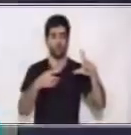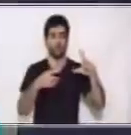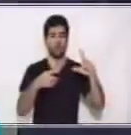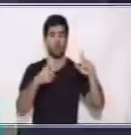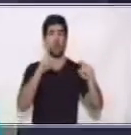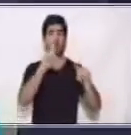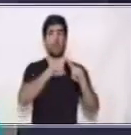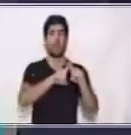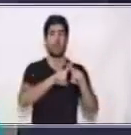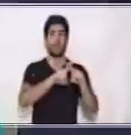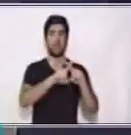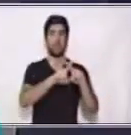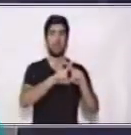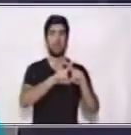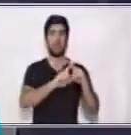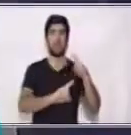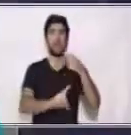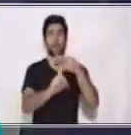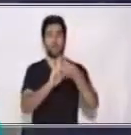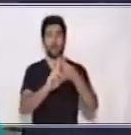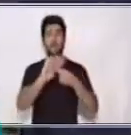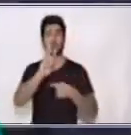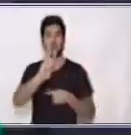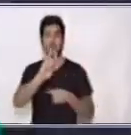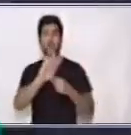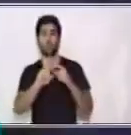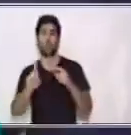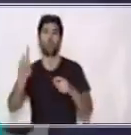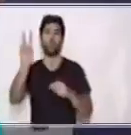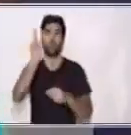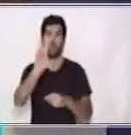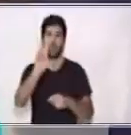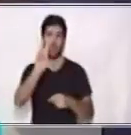a x más 3 al cuadrado